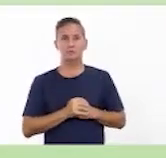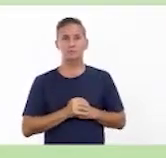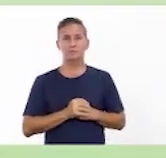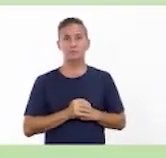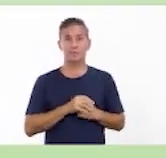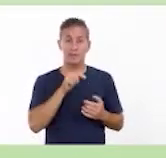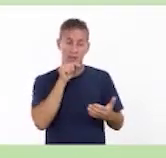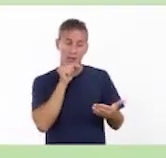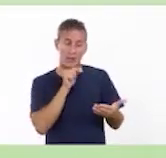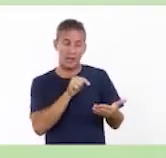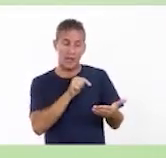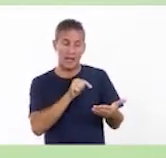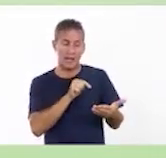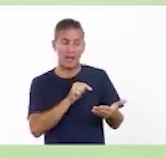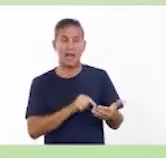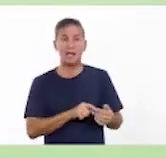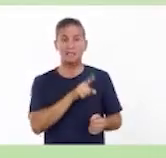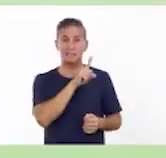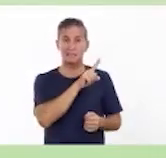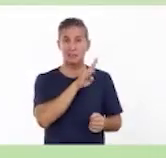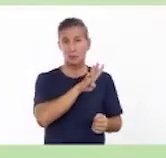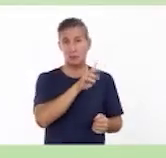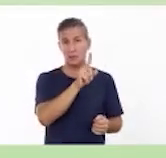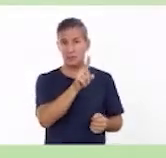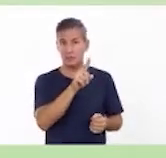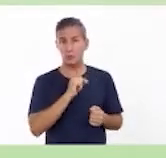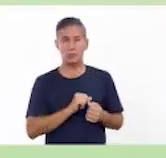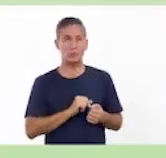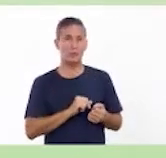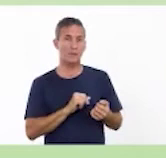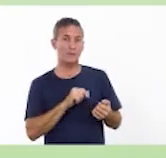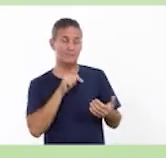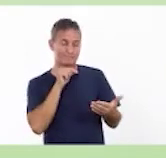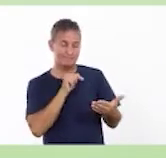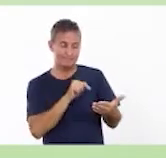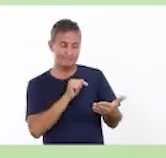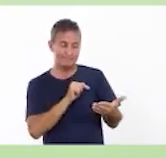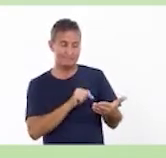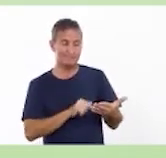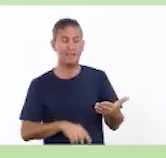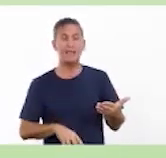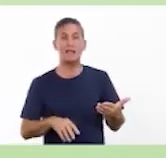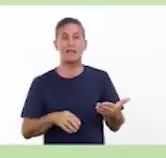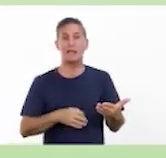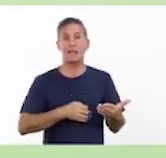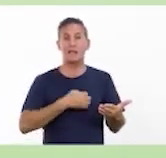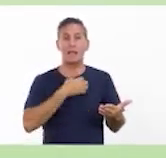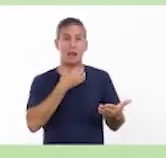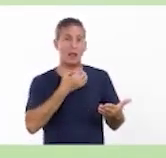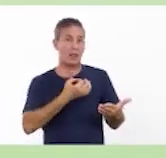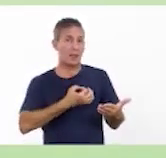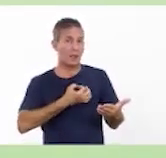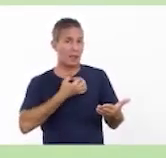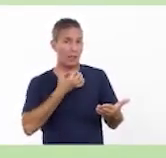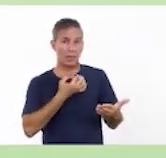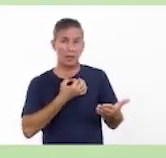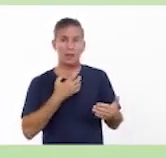En la página 141 está la narrativa de Kafka.